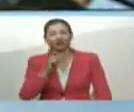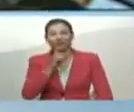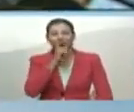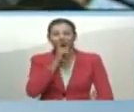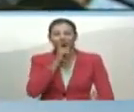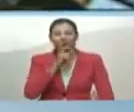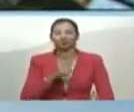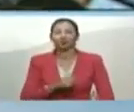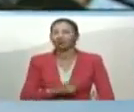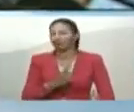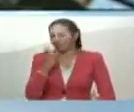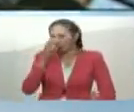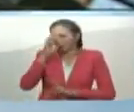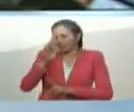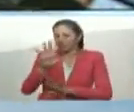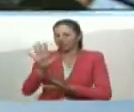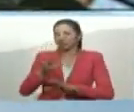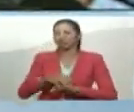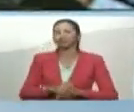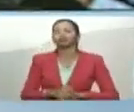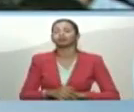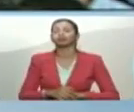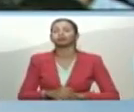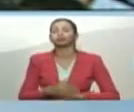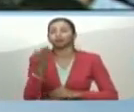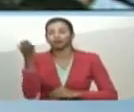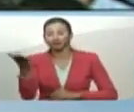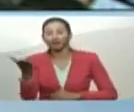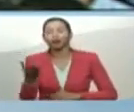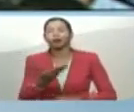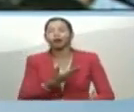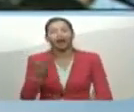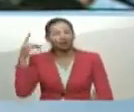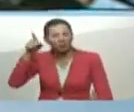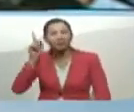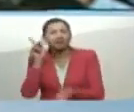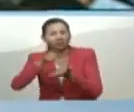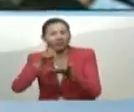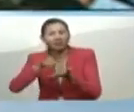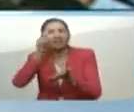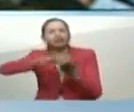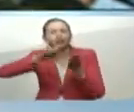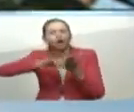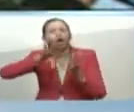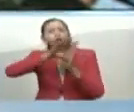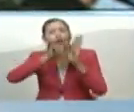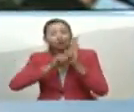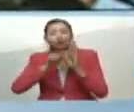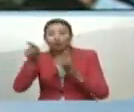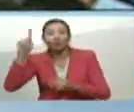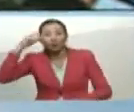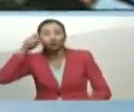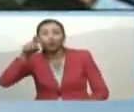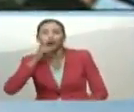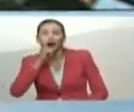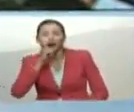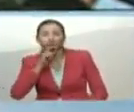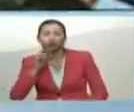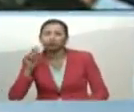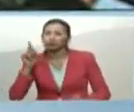es un irrespeto, hablo al constituyente? Así es. Te recuerdo recogiendo por todo el